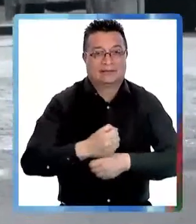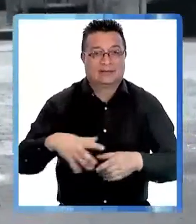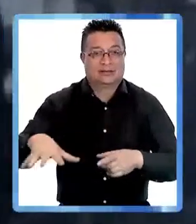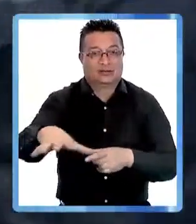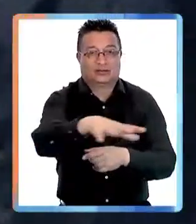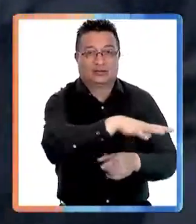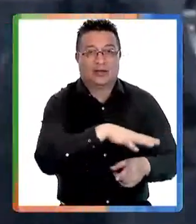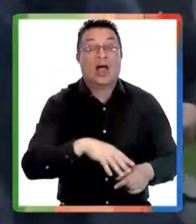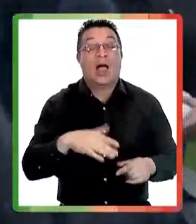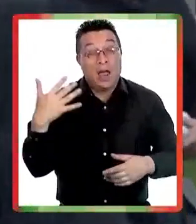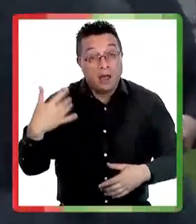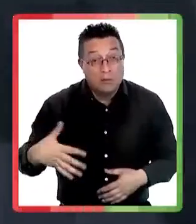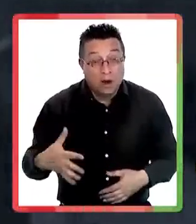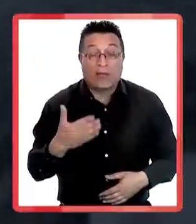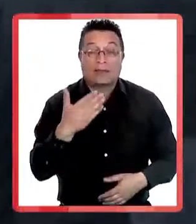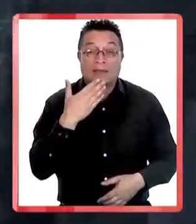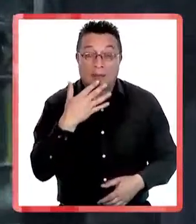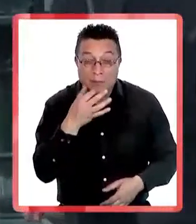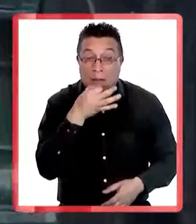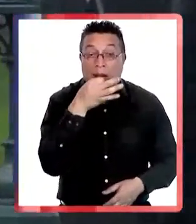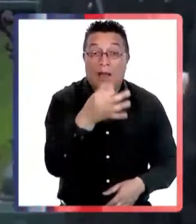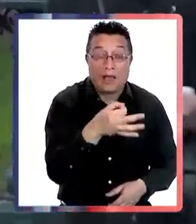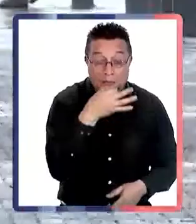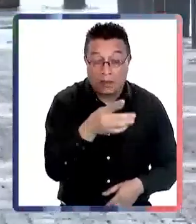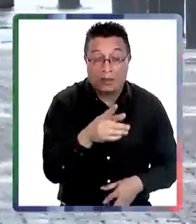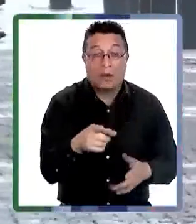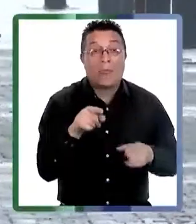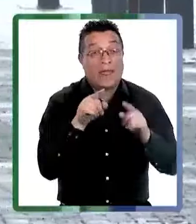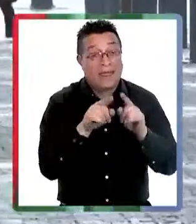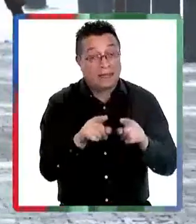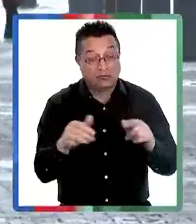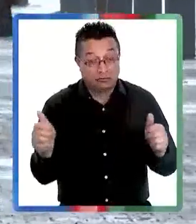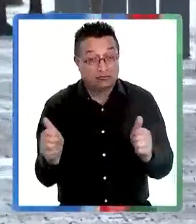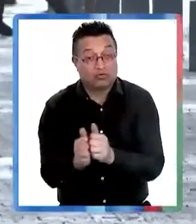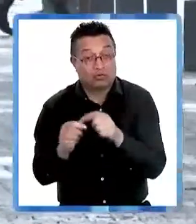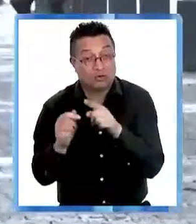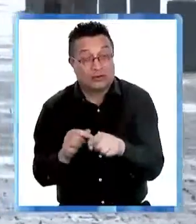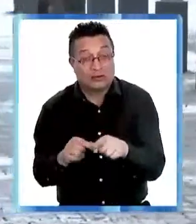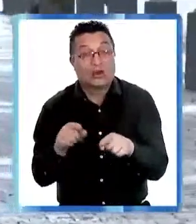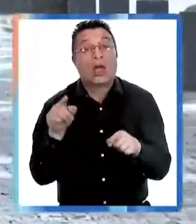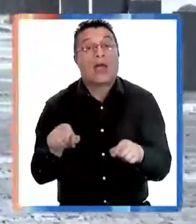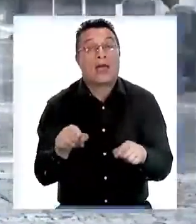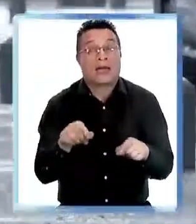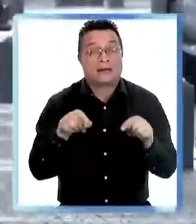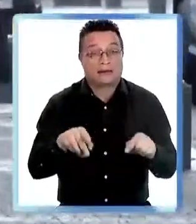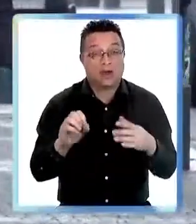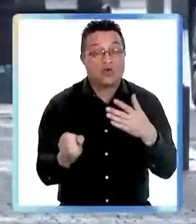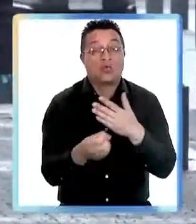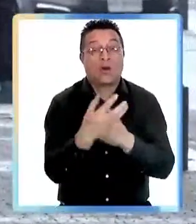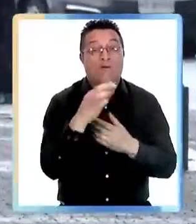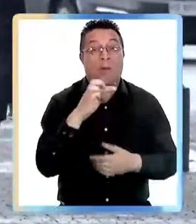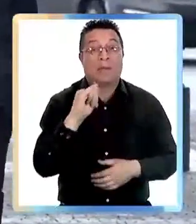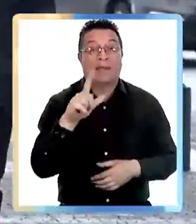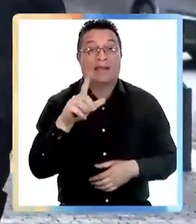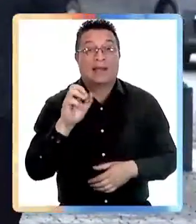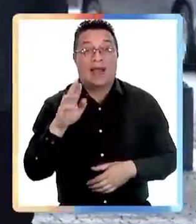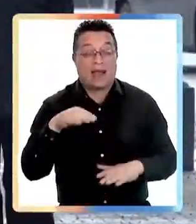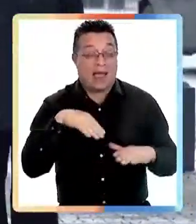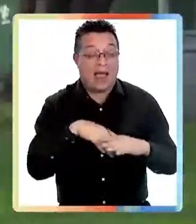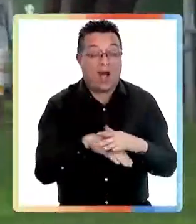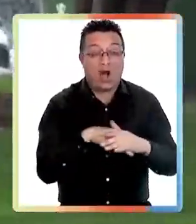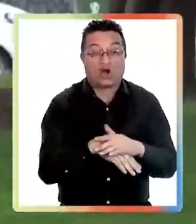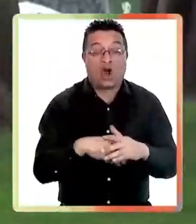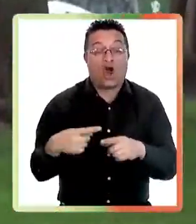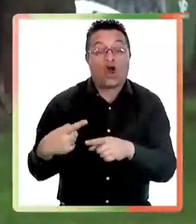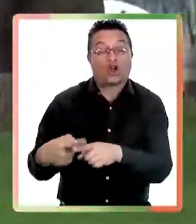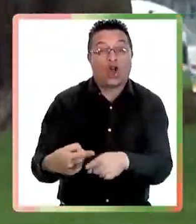Es importante también decir que, junto con eso, en este nuevo pilar de ahorro